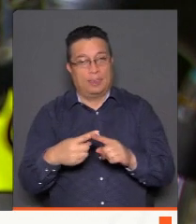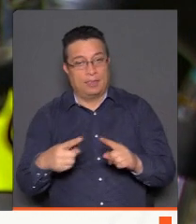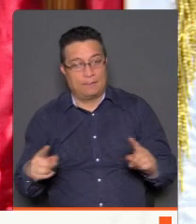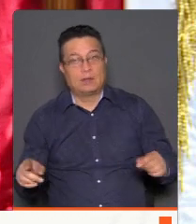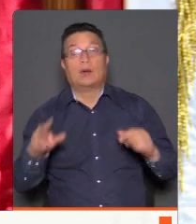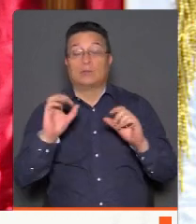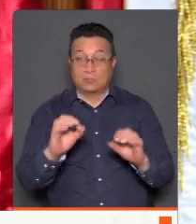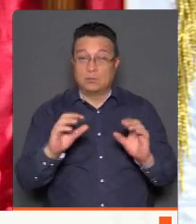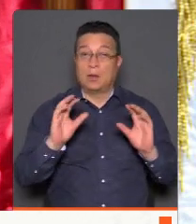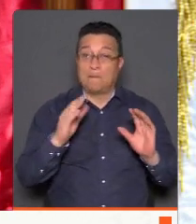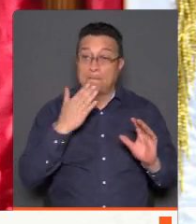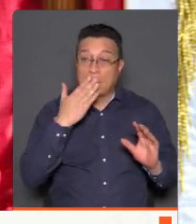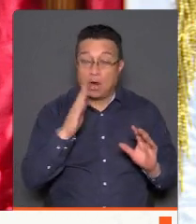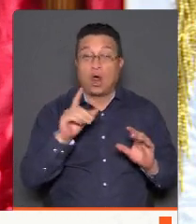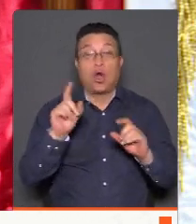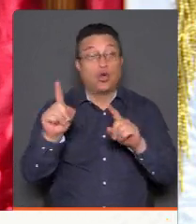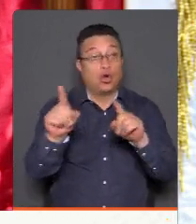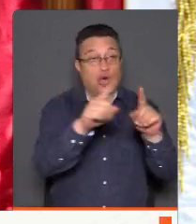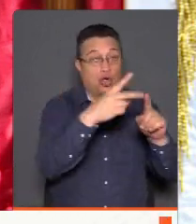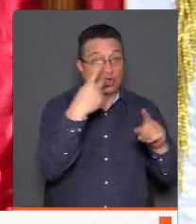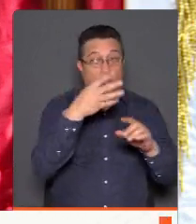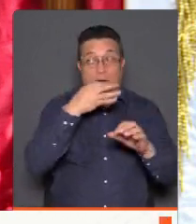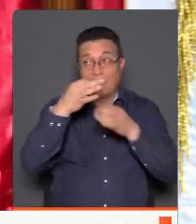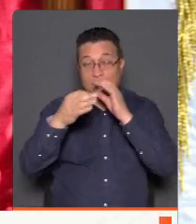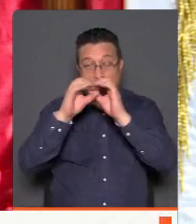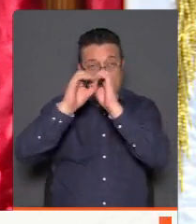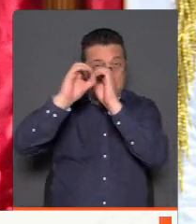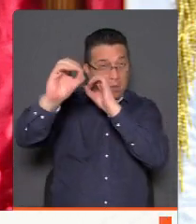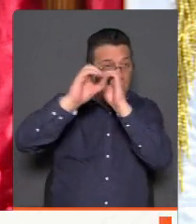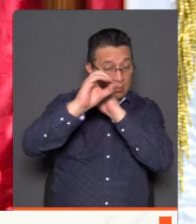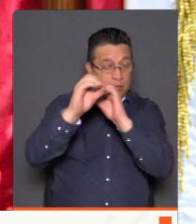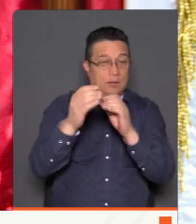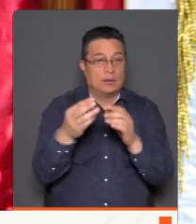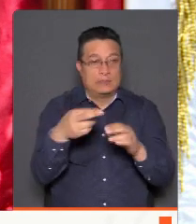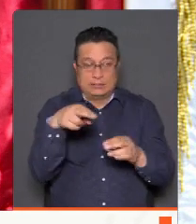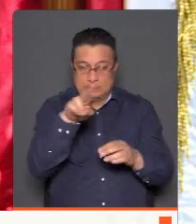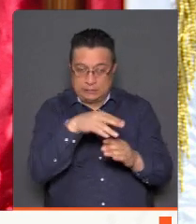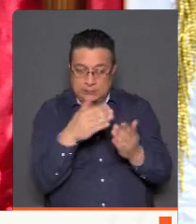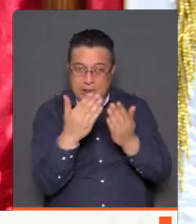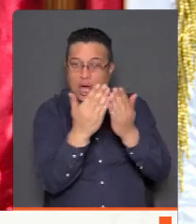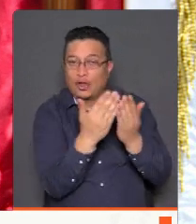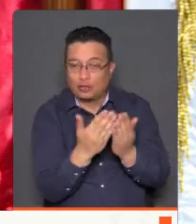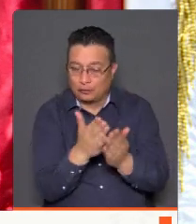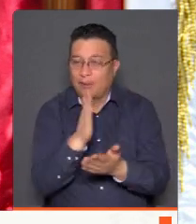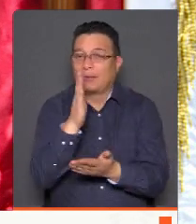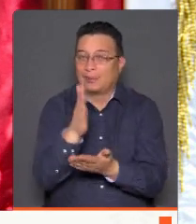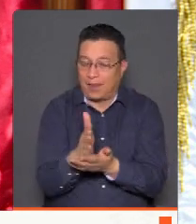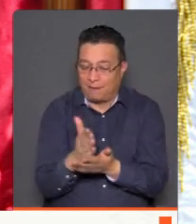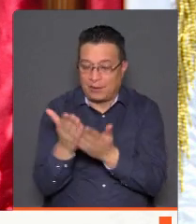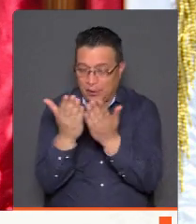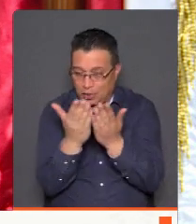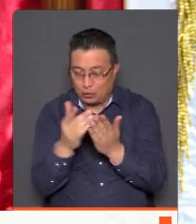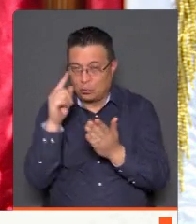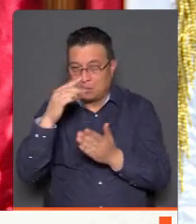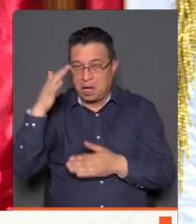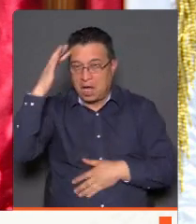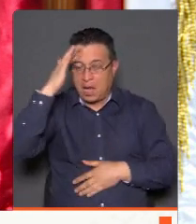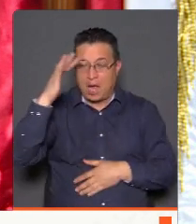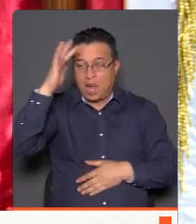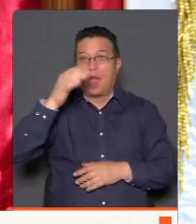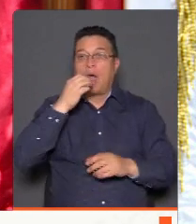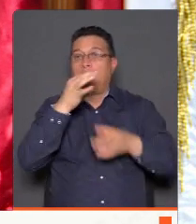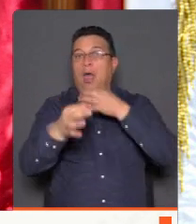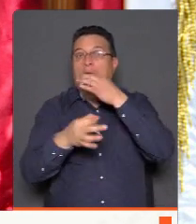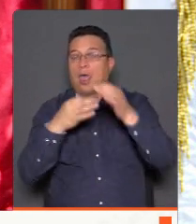que muchos de los que están haciendo pronósticos reevalúen esos pronósticos y reevalúen esta idea que desgraciadamente se ha